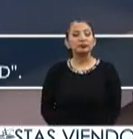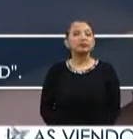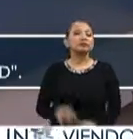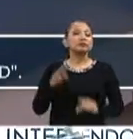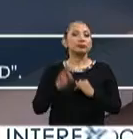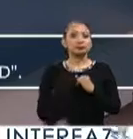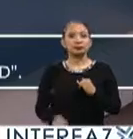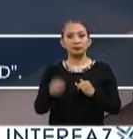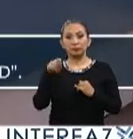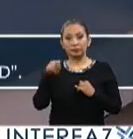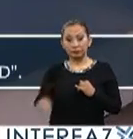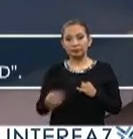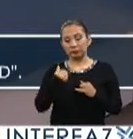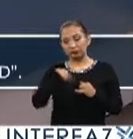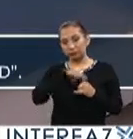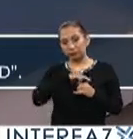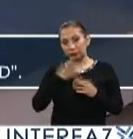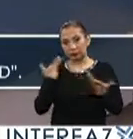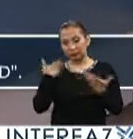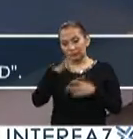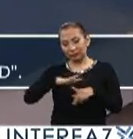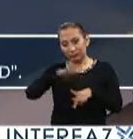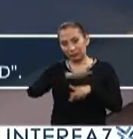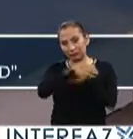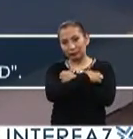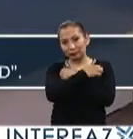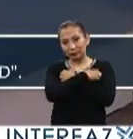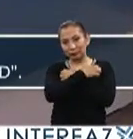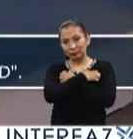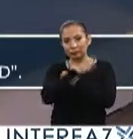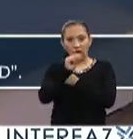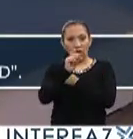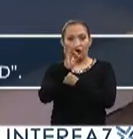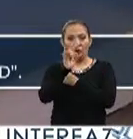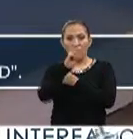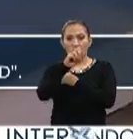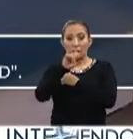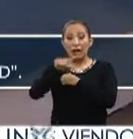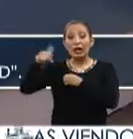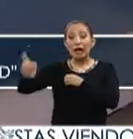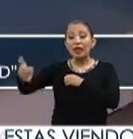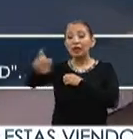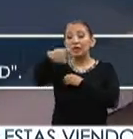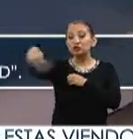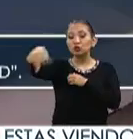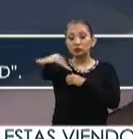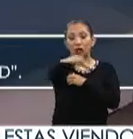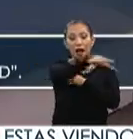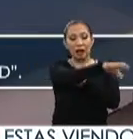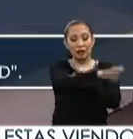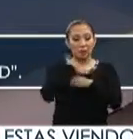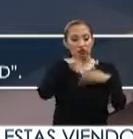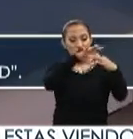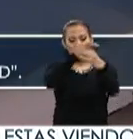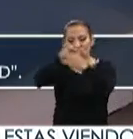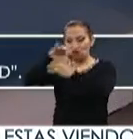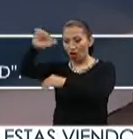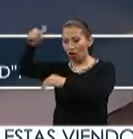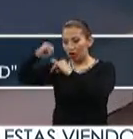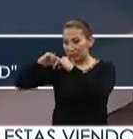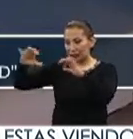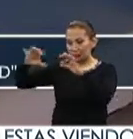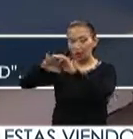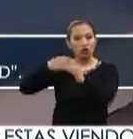bueno, finalmente, y nosotros que somos el área de educación no formal, entonces cada área va trabajando, vamos colaborando con otras